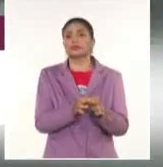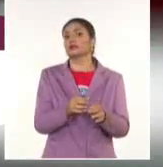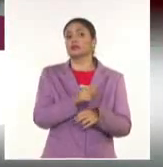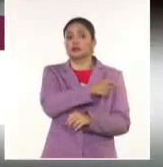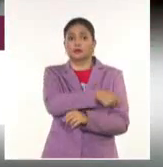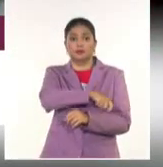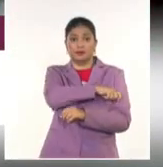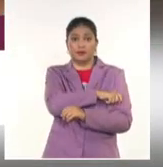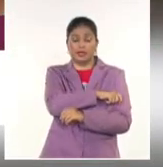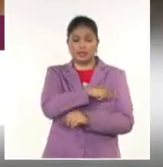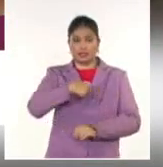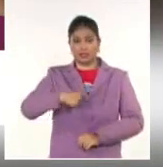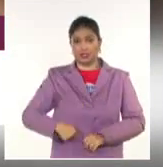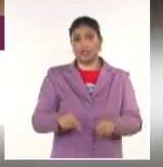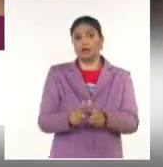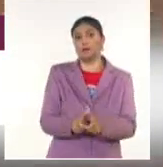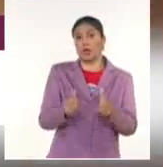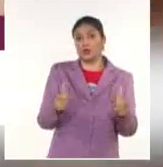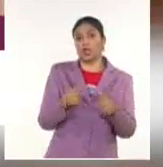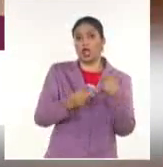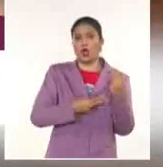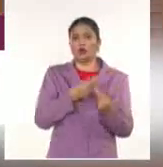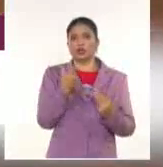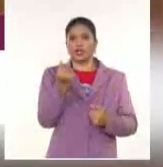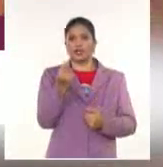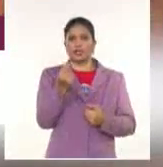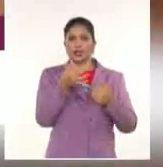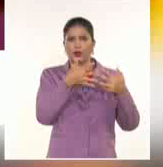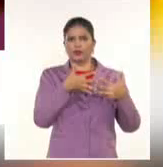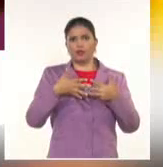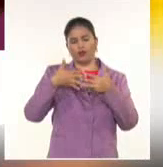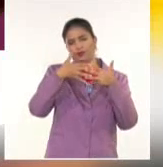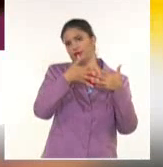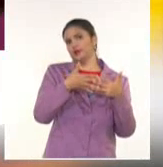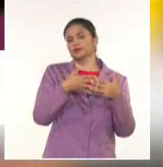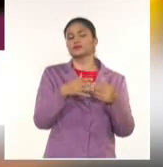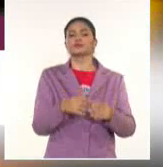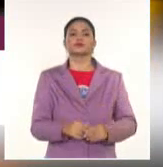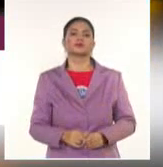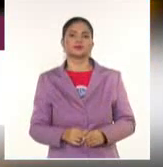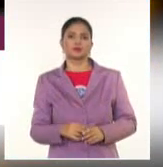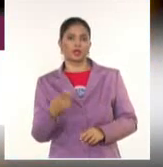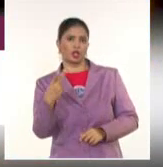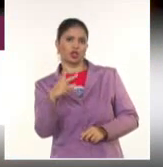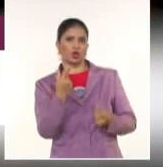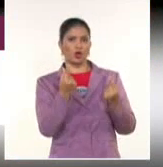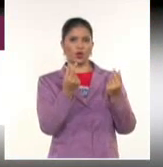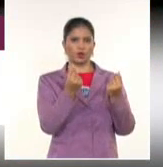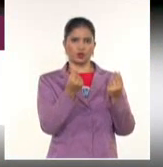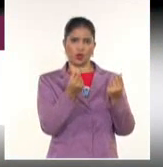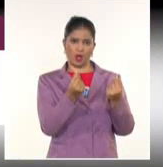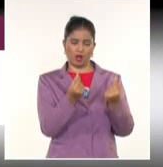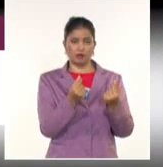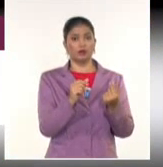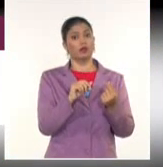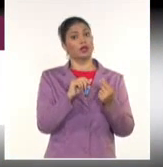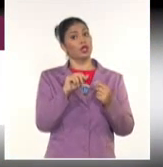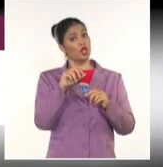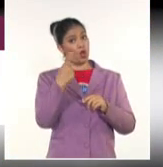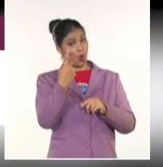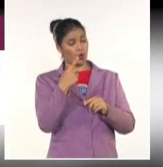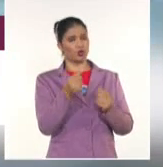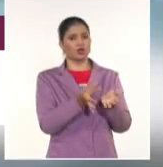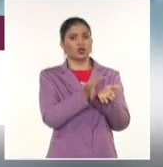financiero bloomberg informó del avance de la moneda china que le pisa los talones a la hegemonía del dólar estadounidense de